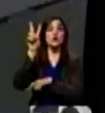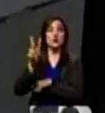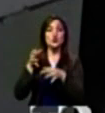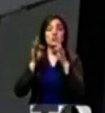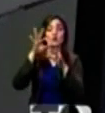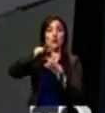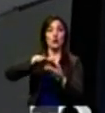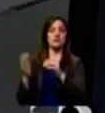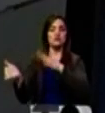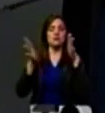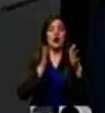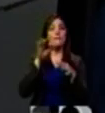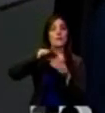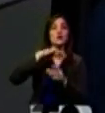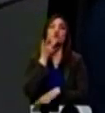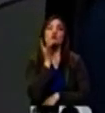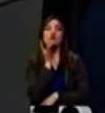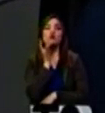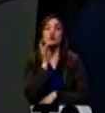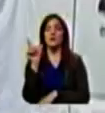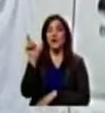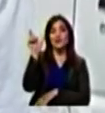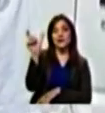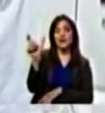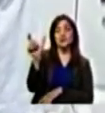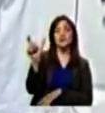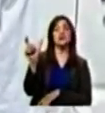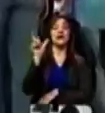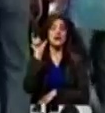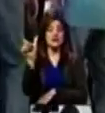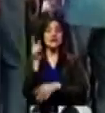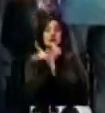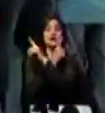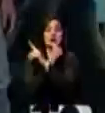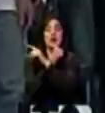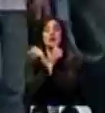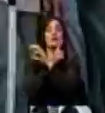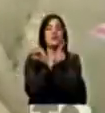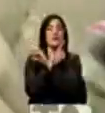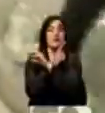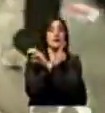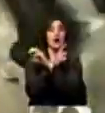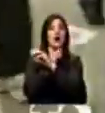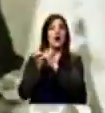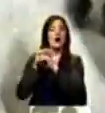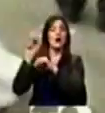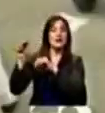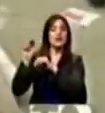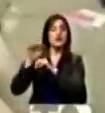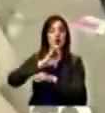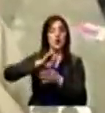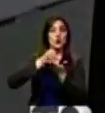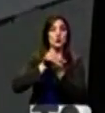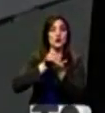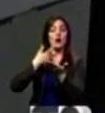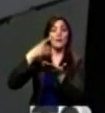febrero. El voto preferente, únicamente presentando la cédula y el carnet de discapacidad en la junta receptora del voto, no tendrán que